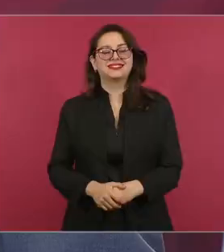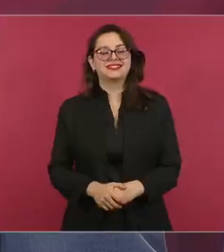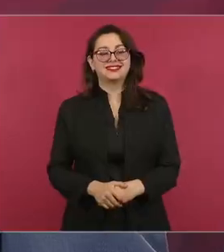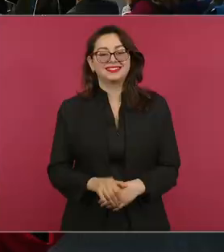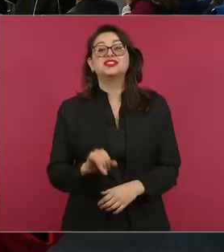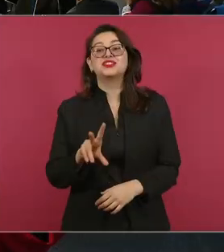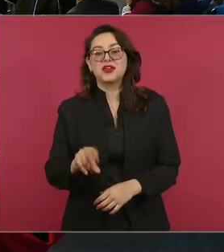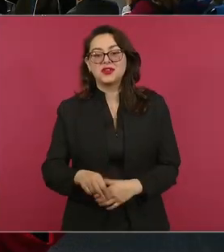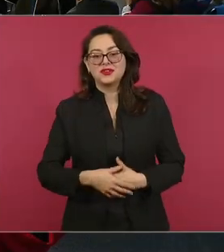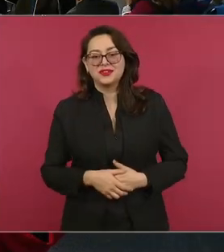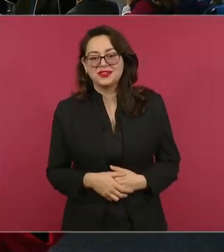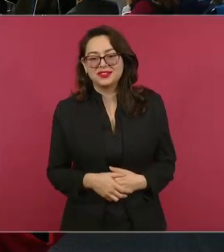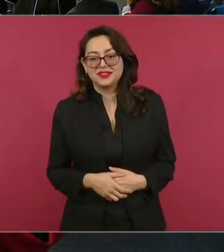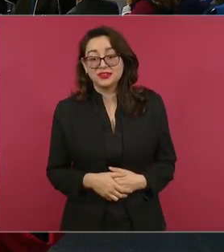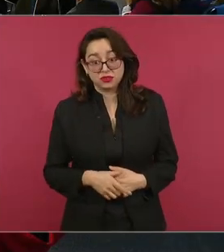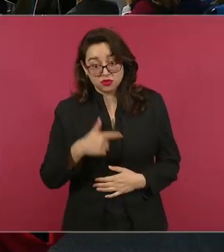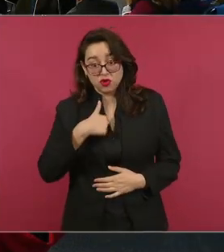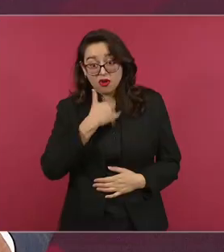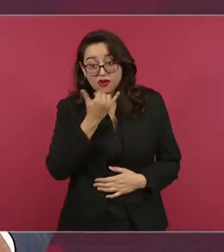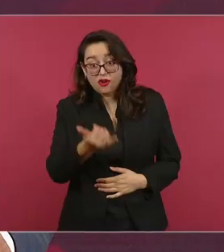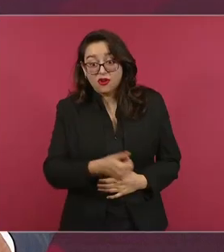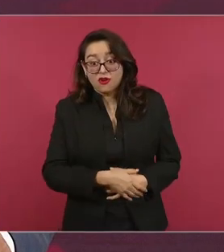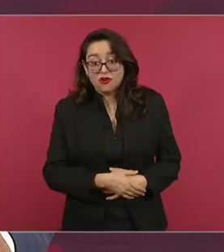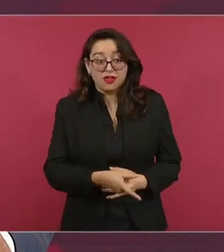no? ¿Me equivoco?